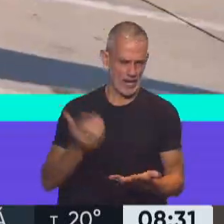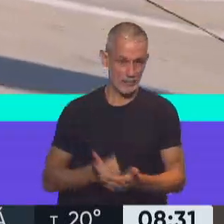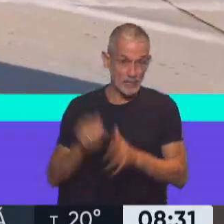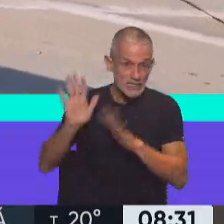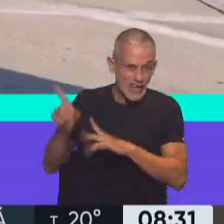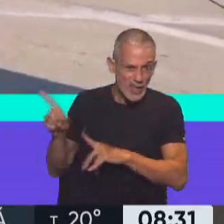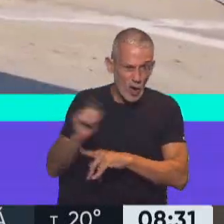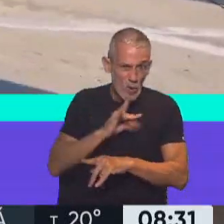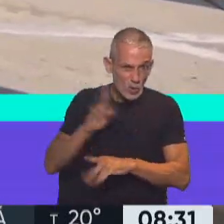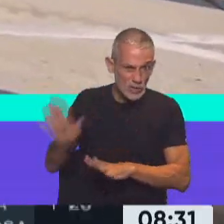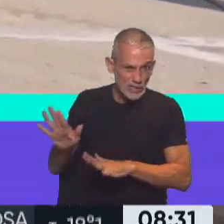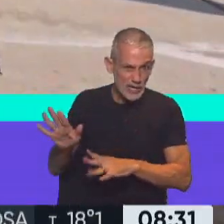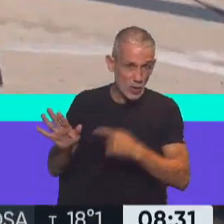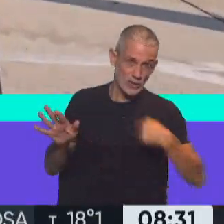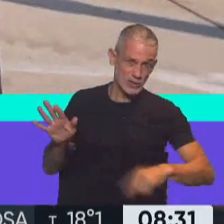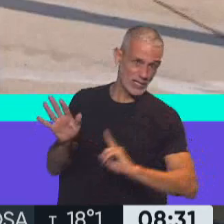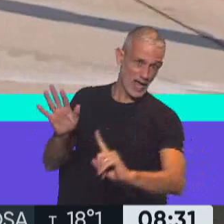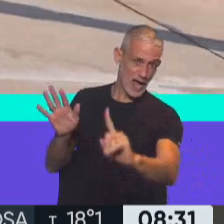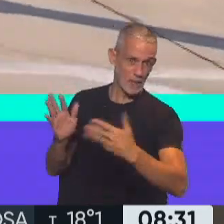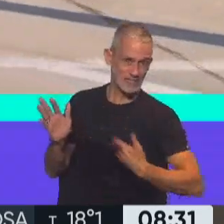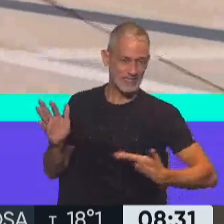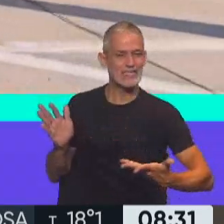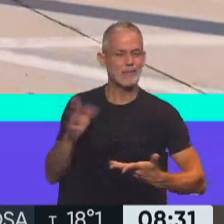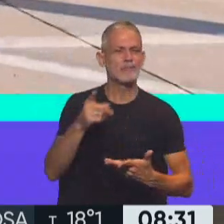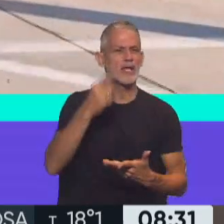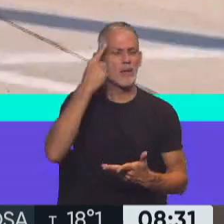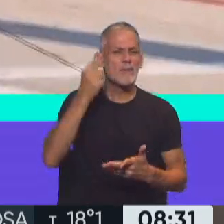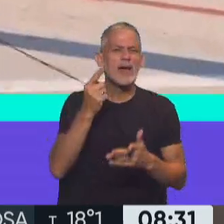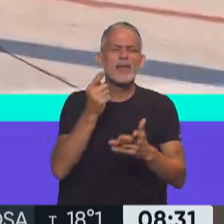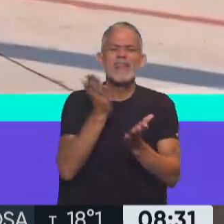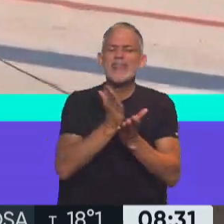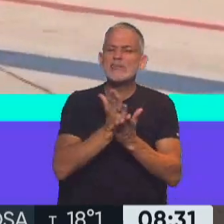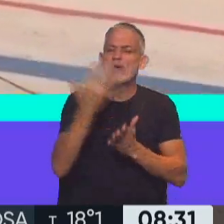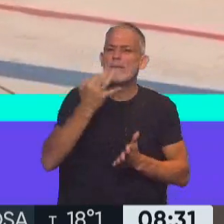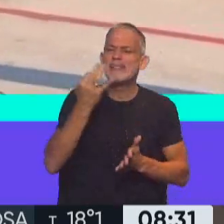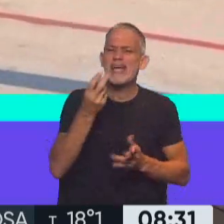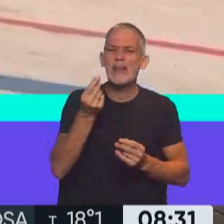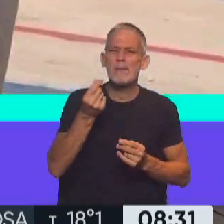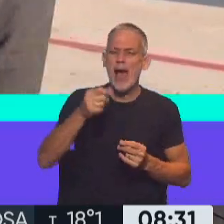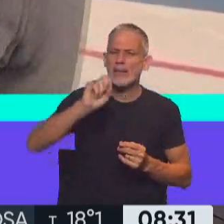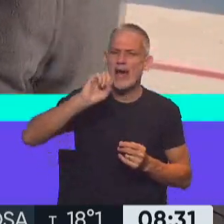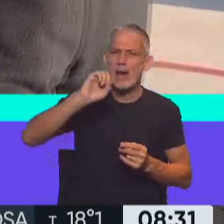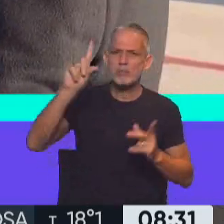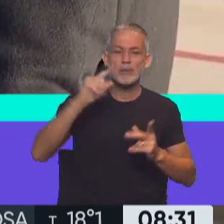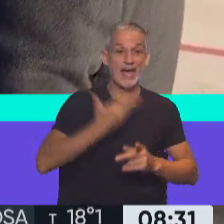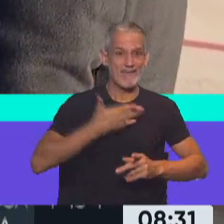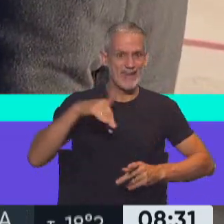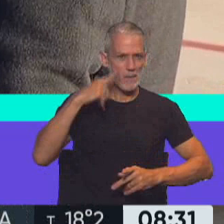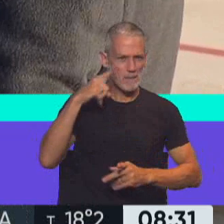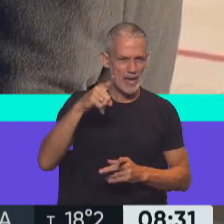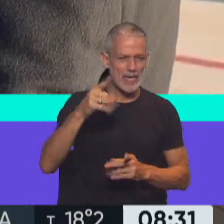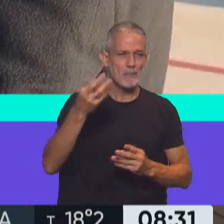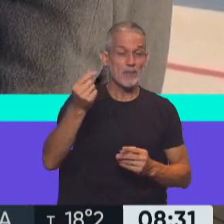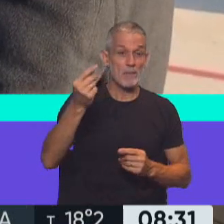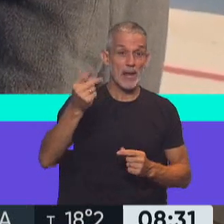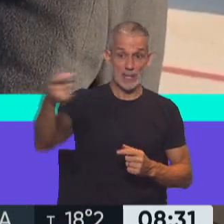sí más te acordás los famosos de derechos especiales de giro y esta plata que el fondo monetario internacional